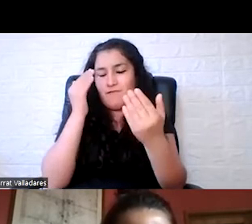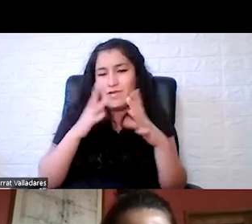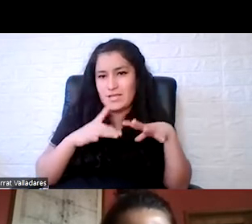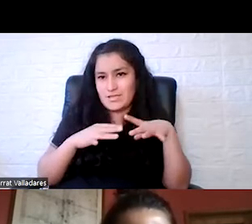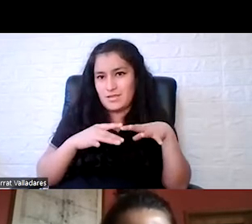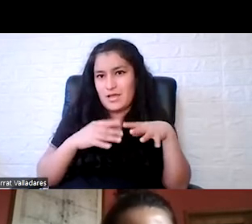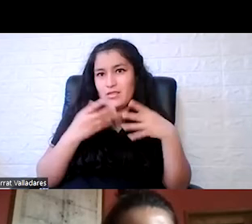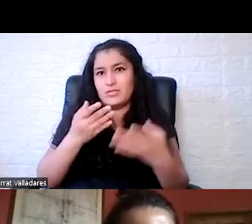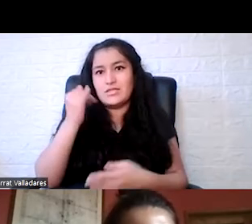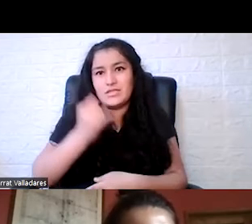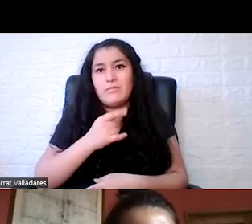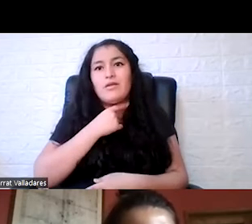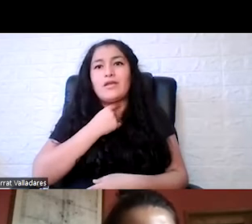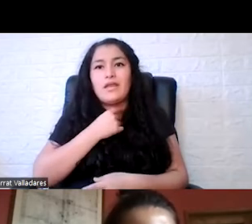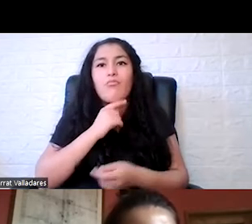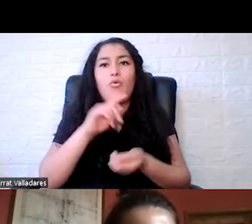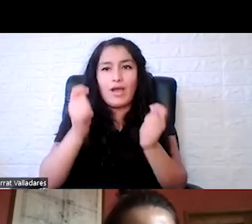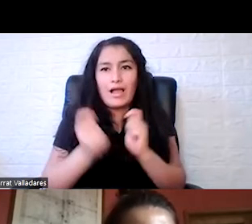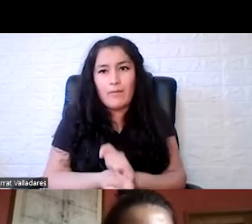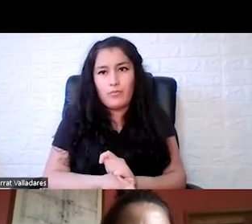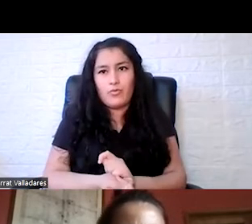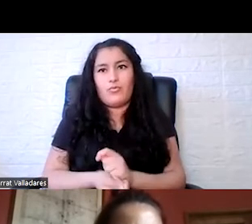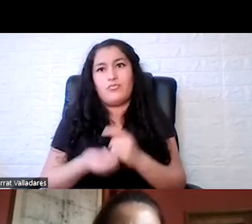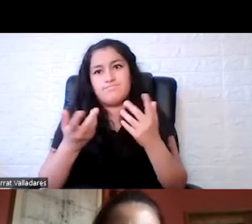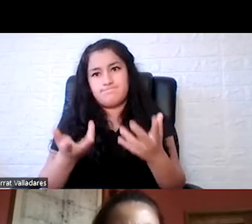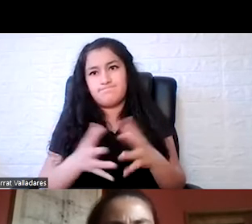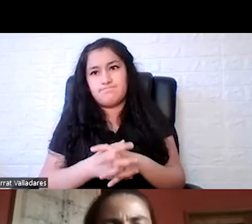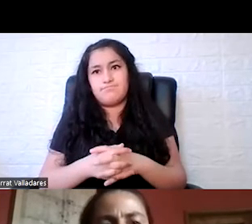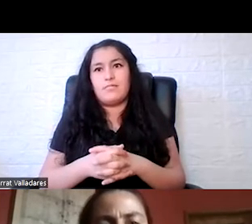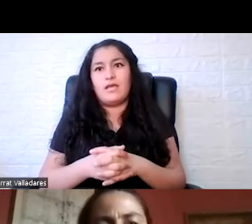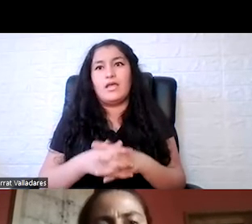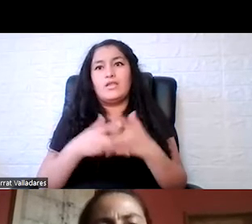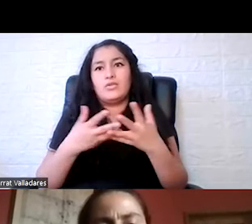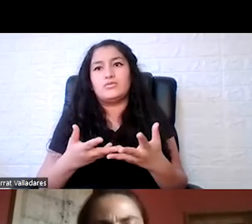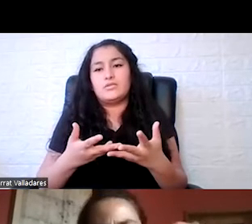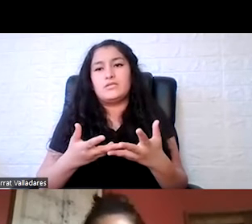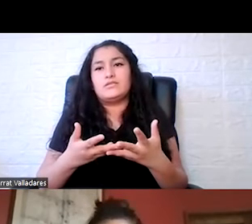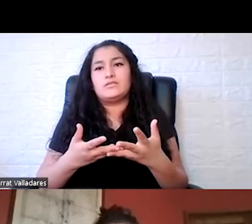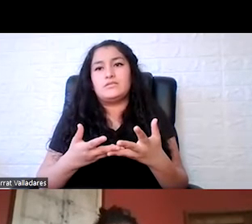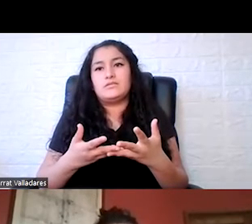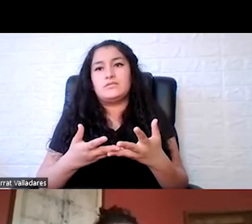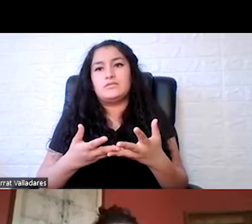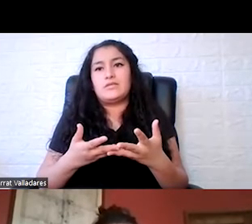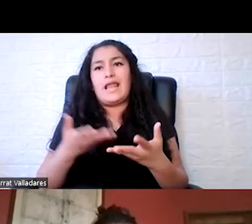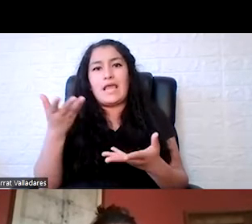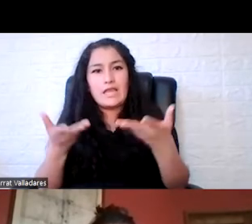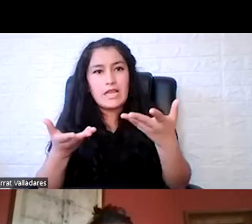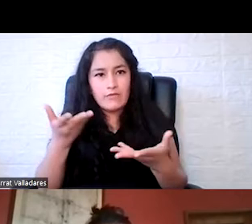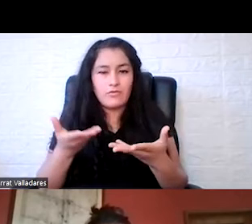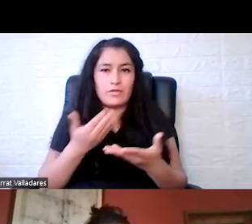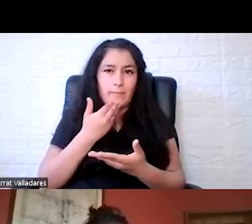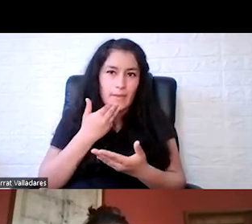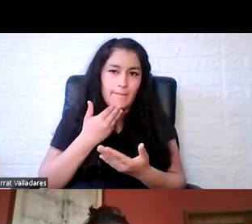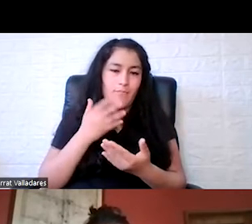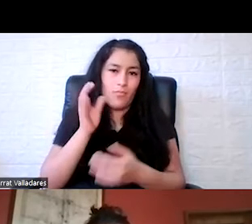¿no? No estoy diciendo que está bien que la gente se conforme en situaciones negativas, pero también entenderlo,